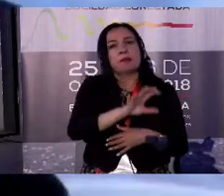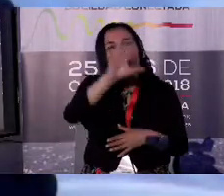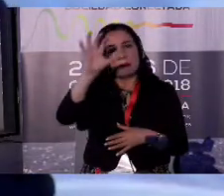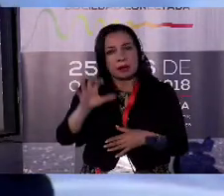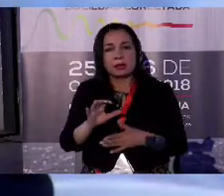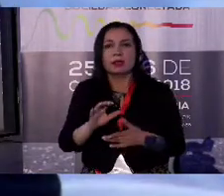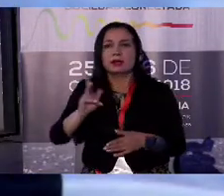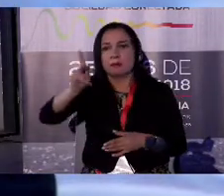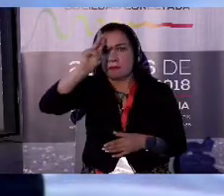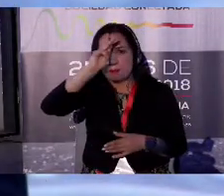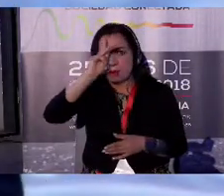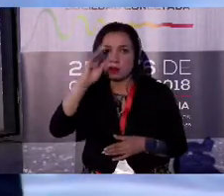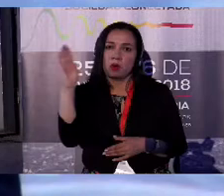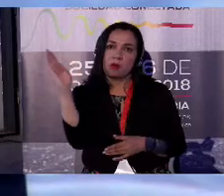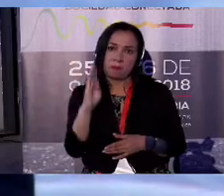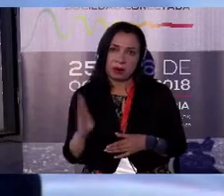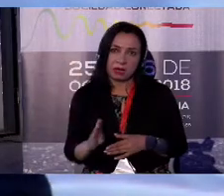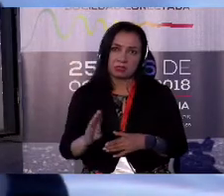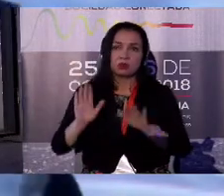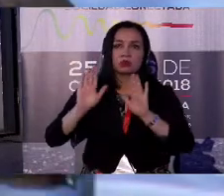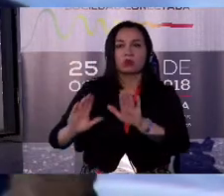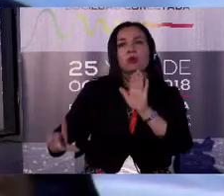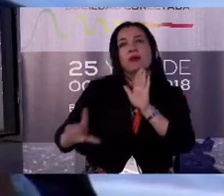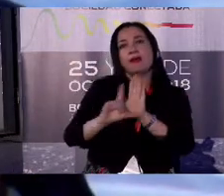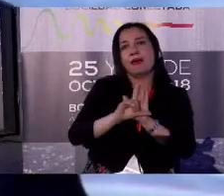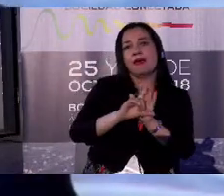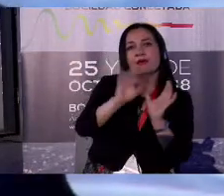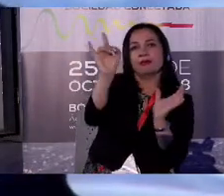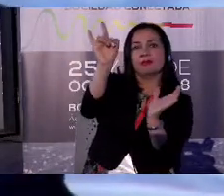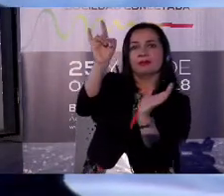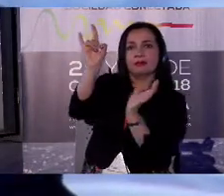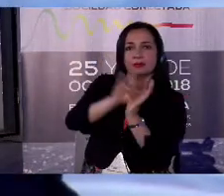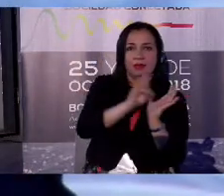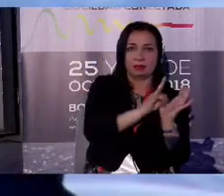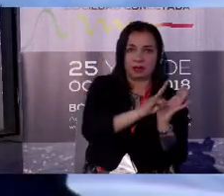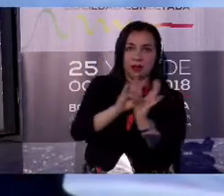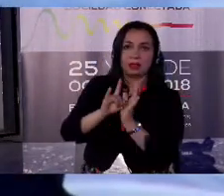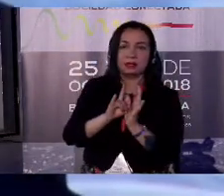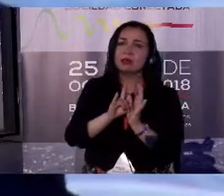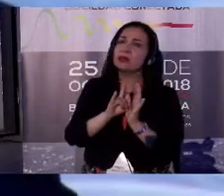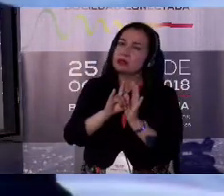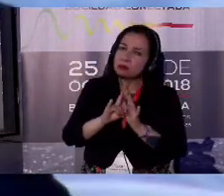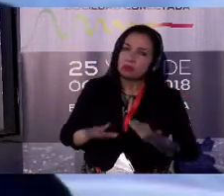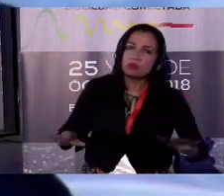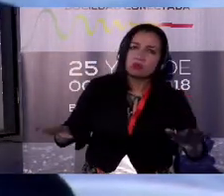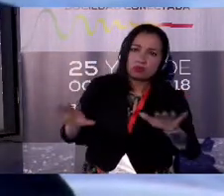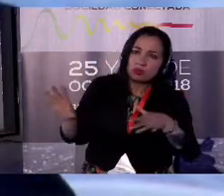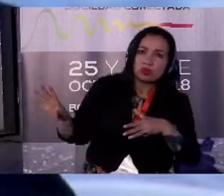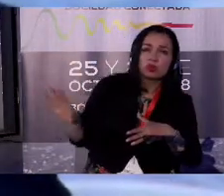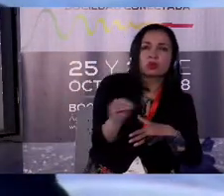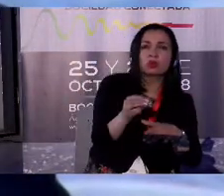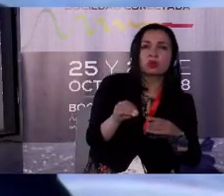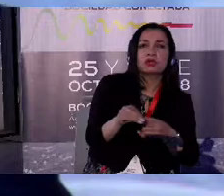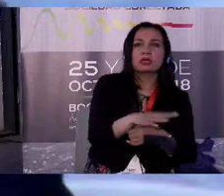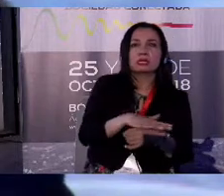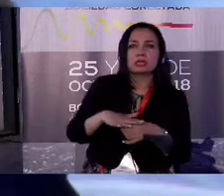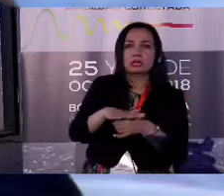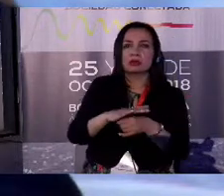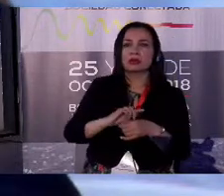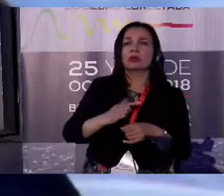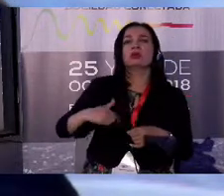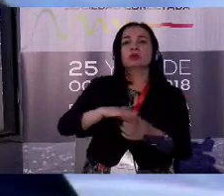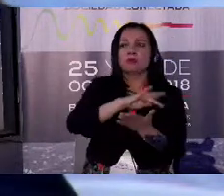Perú, Brasil, intentaron con ley de antenas, y en todos los casos no estamos todavía ahí para